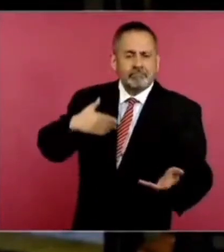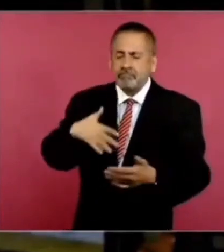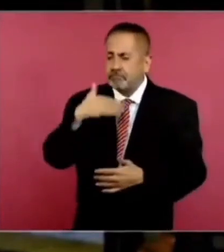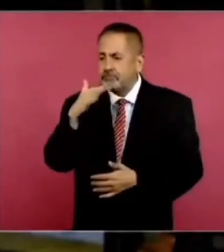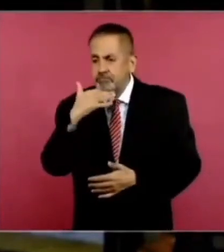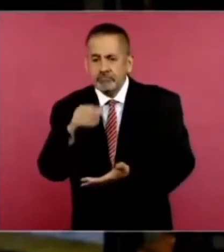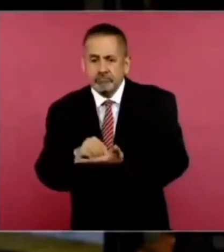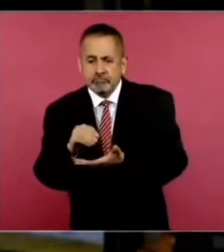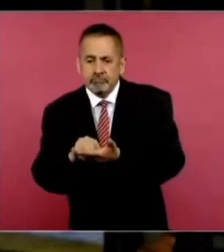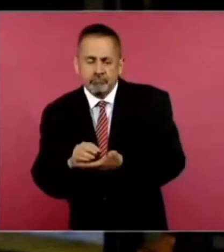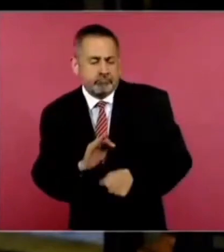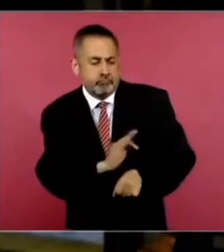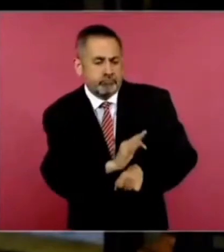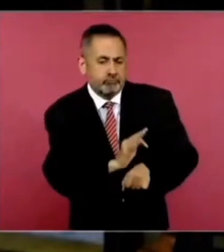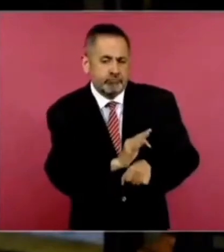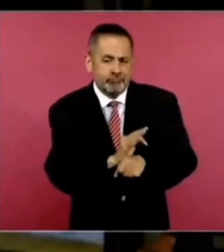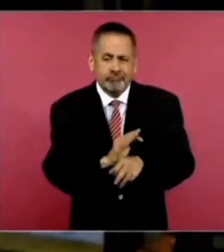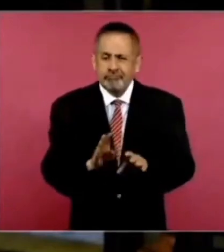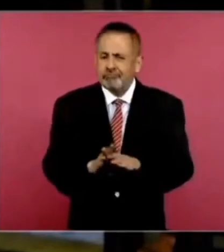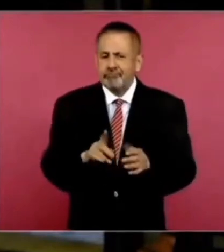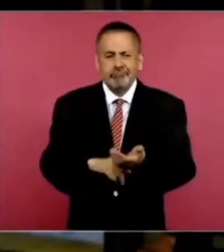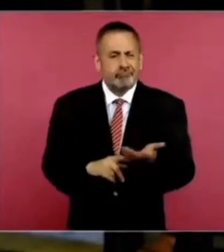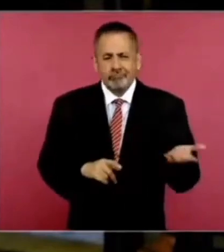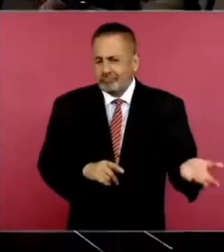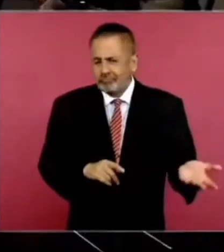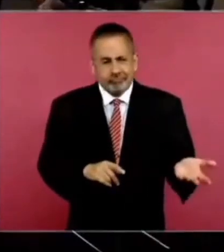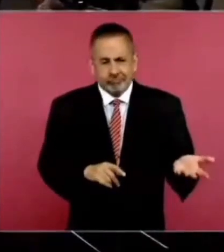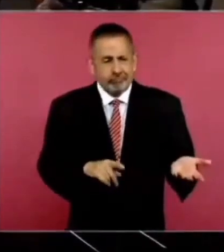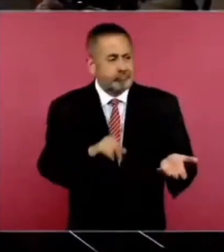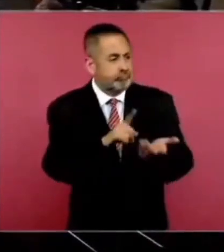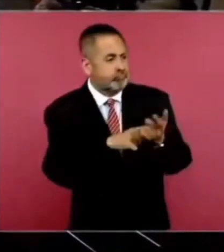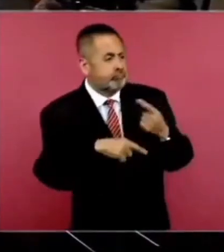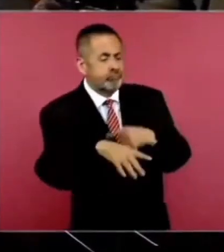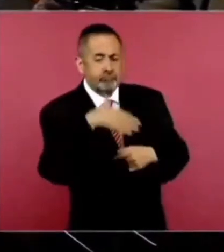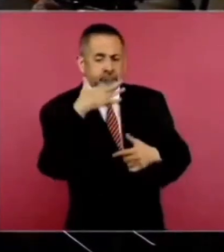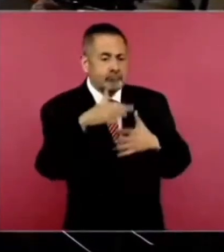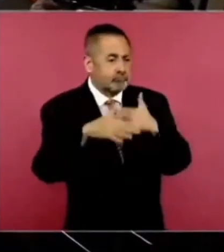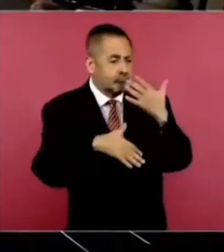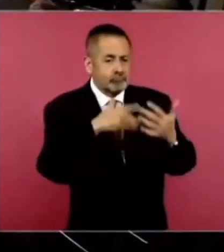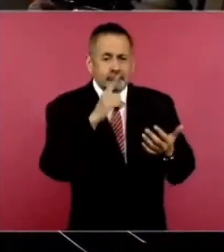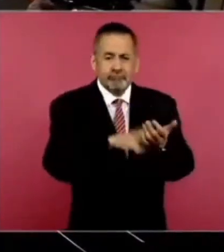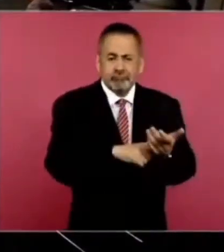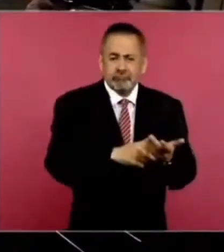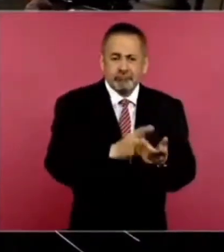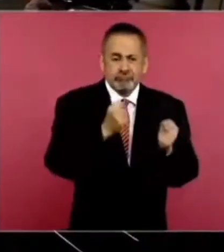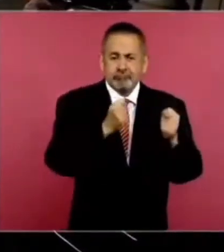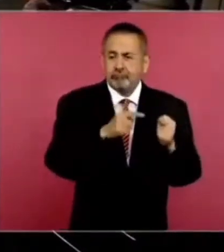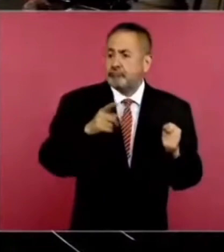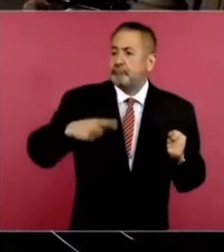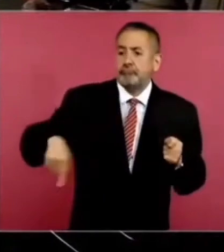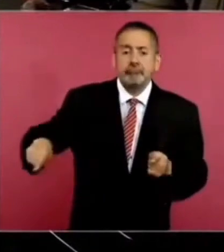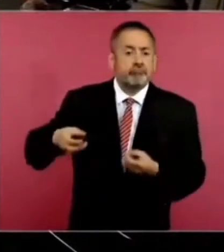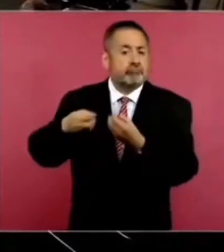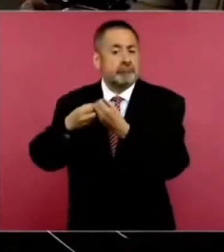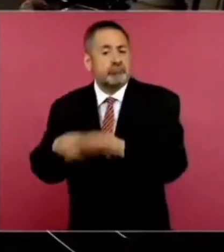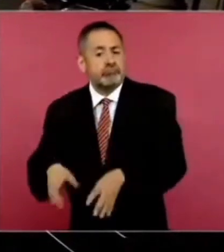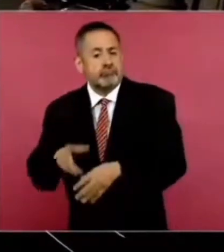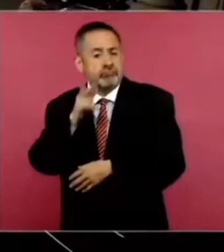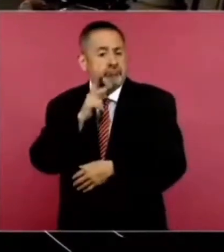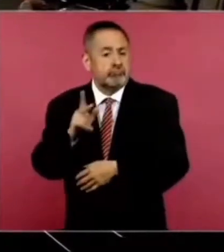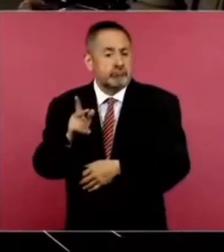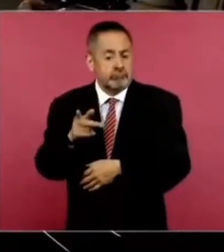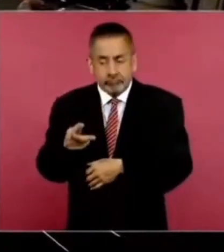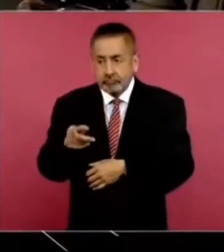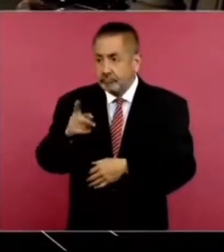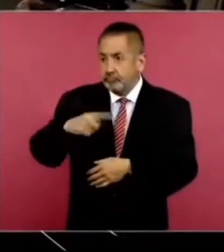a protegerlos, aun cuando al estar operando en la irregularidad pongan en grave riesgo las operaciones de la paraestatal, incluyendo